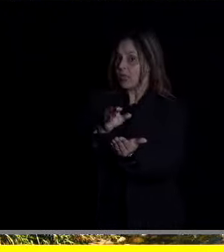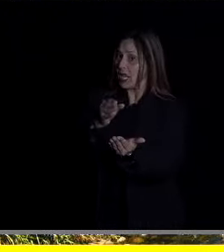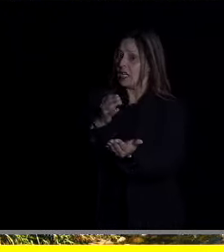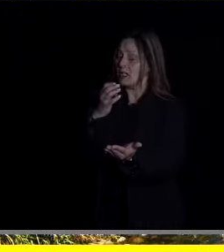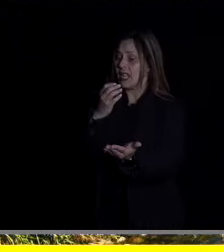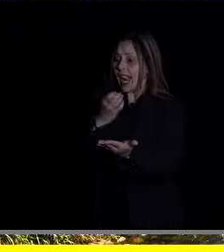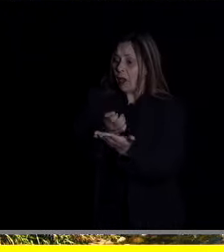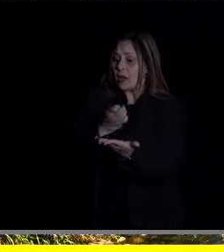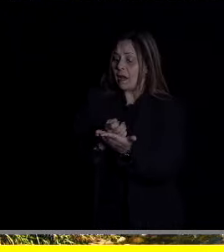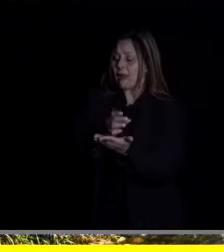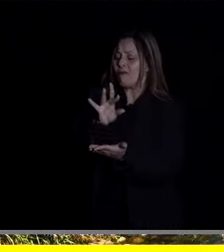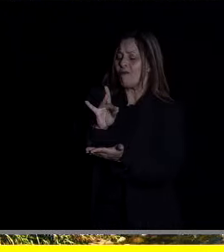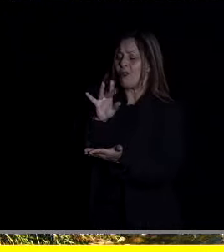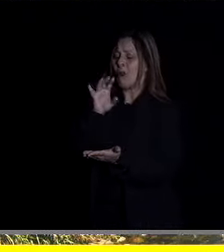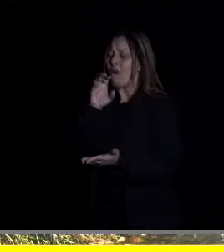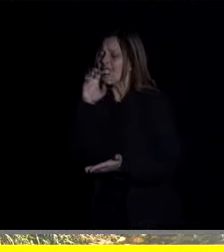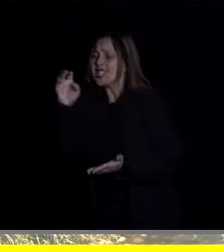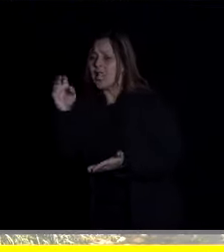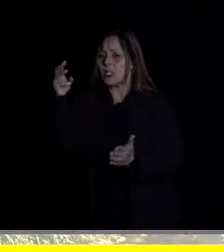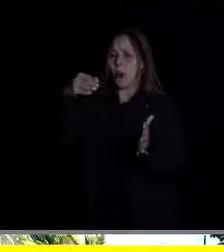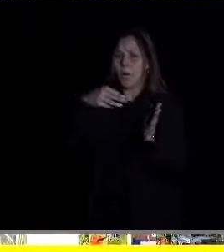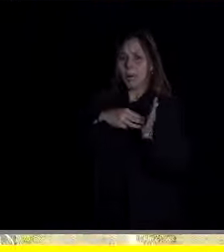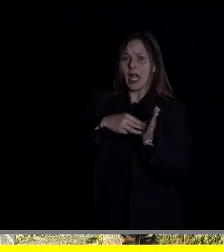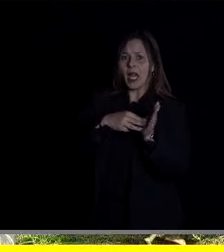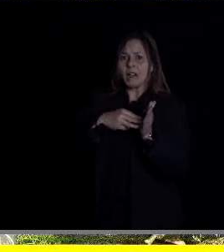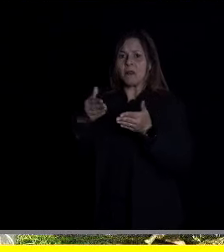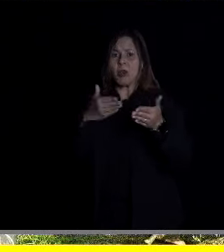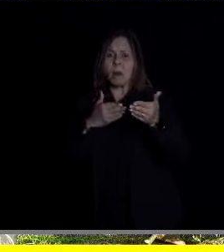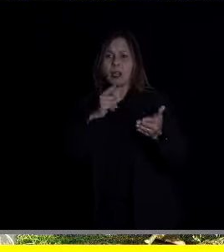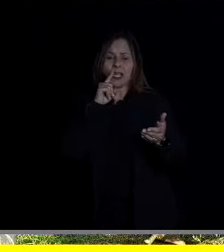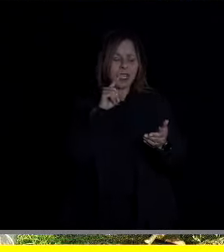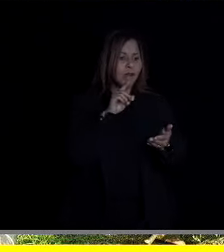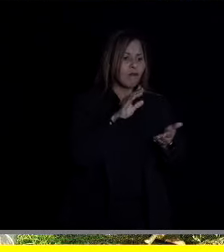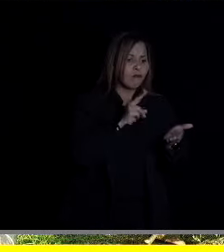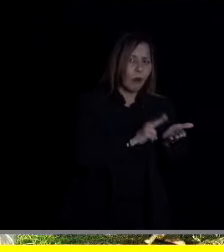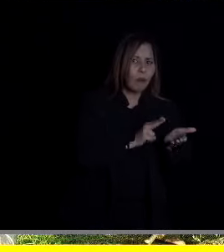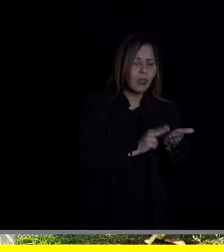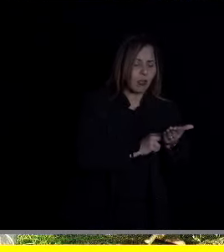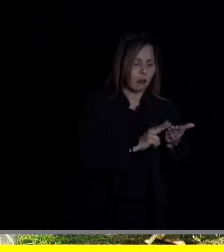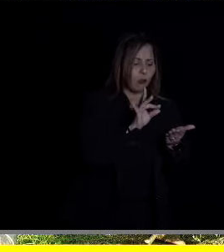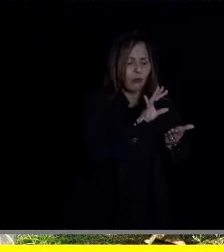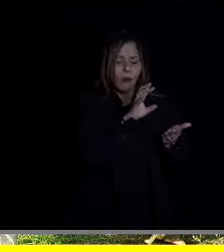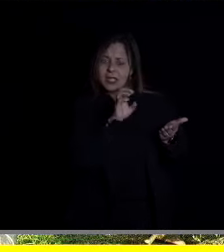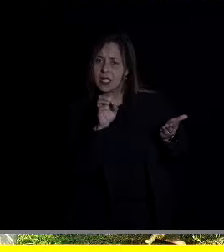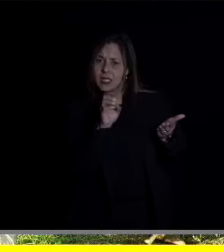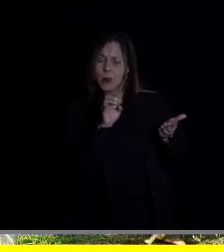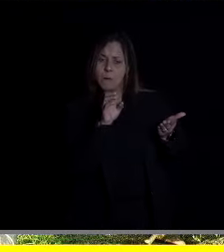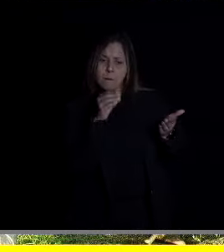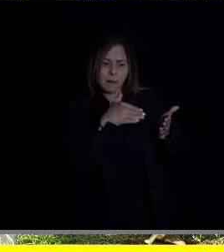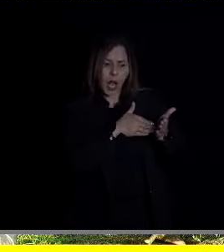en aproximadamente $800,000 al término del contrato. O sea, una economía de $800,000 en el periodo que esté ese